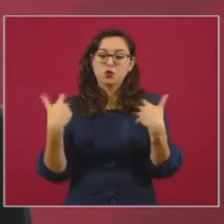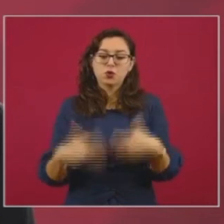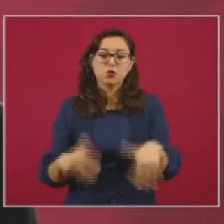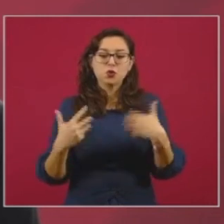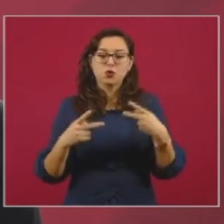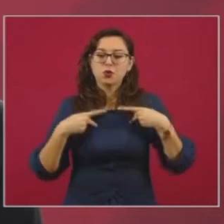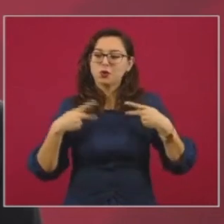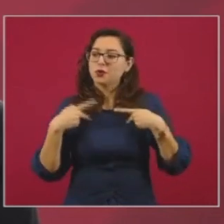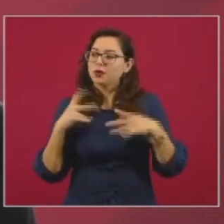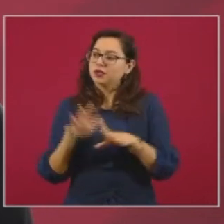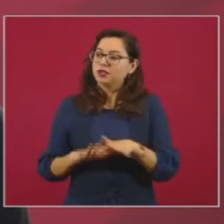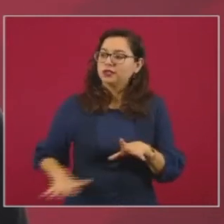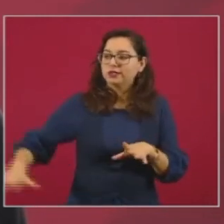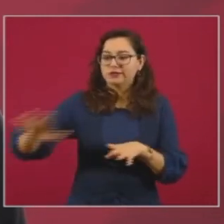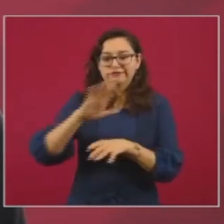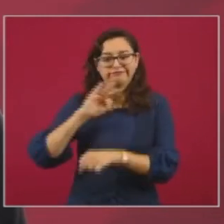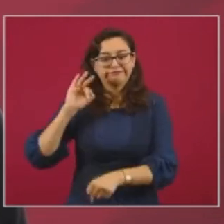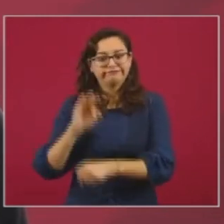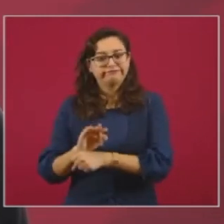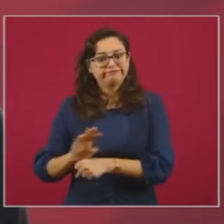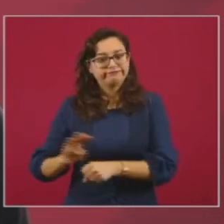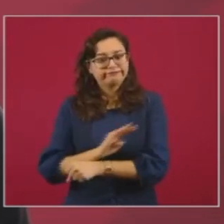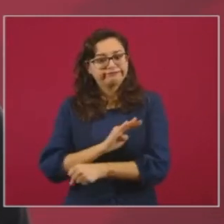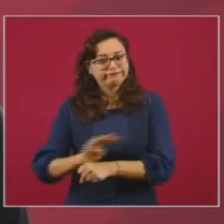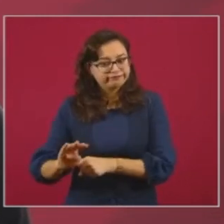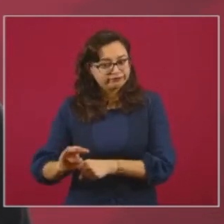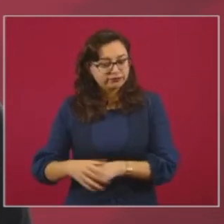benéficas para el pueblo de México.